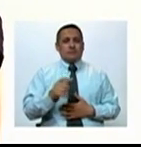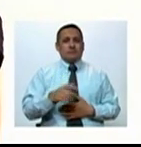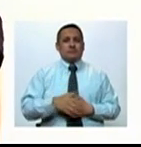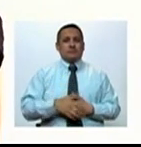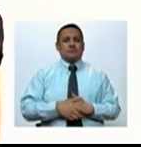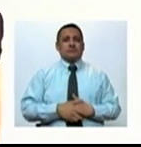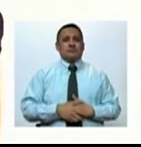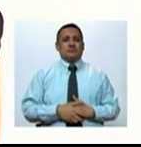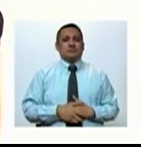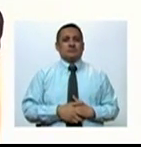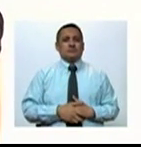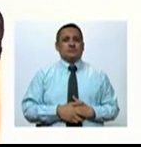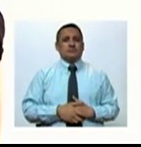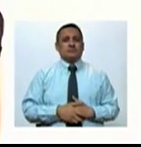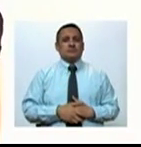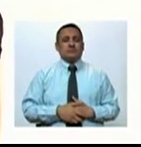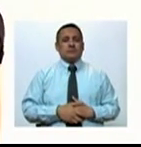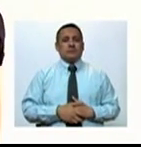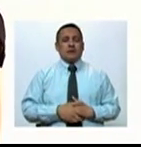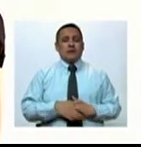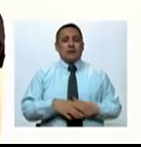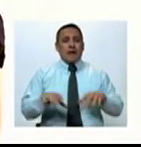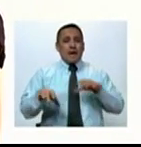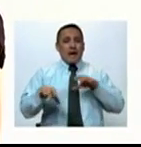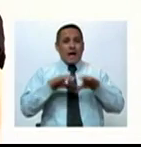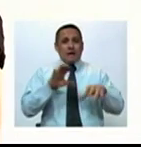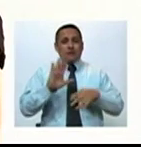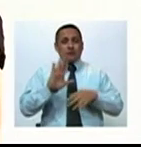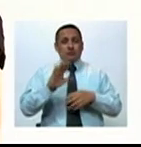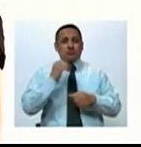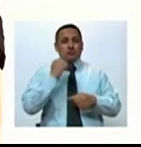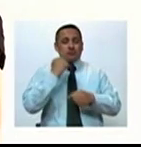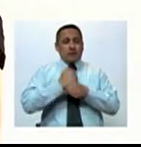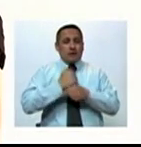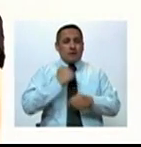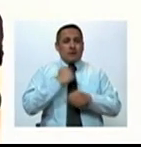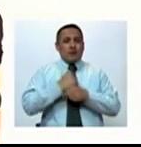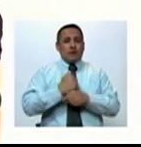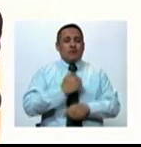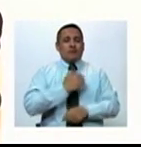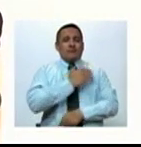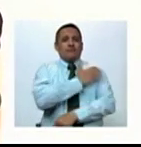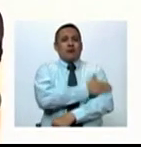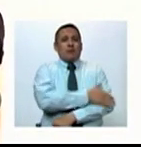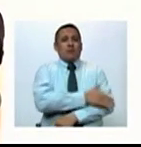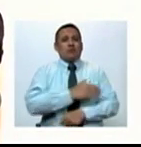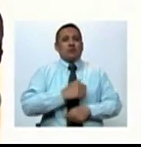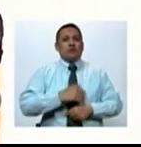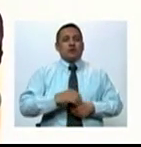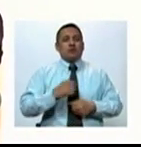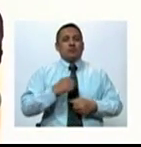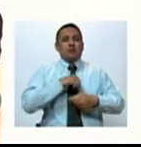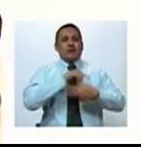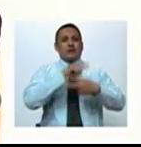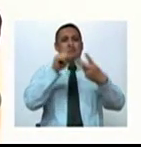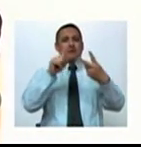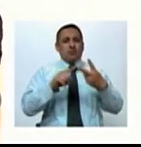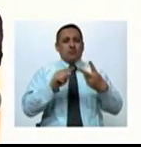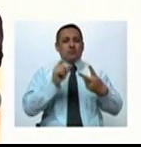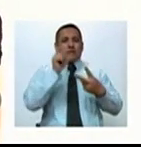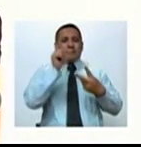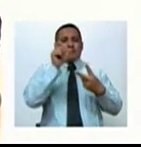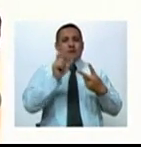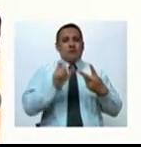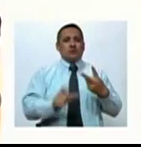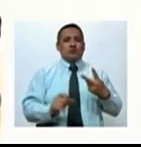realiza una actividad en favor de una segunda persona o entidad que se llama su